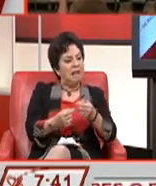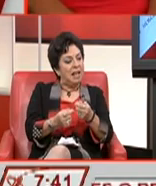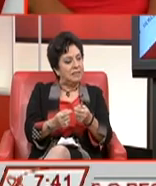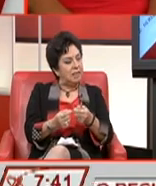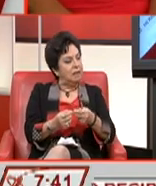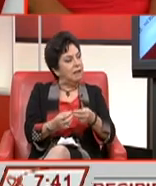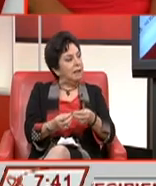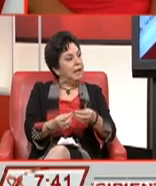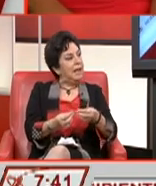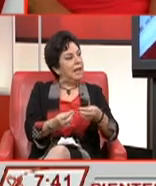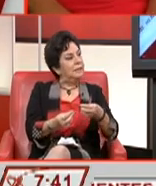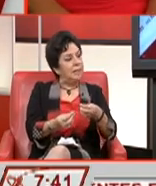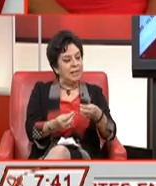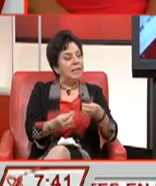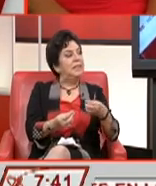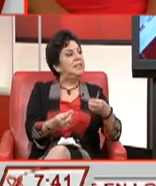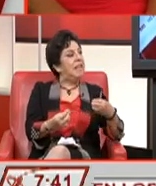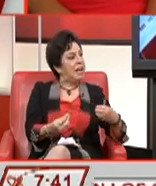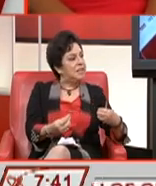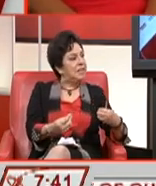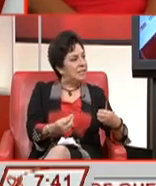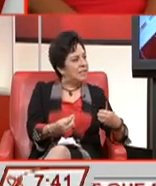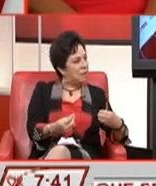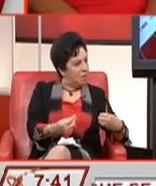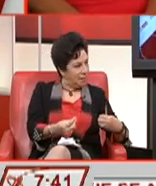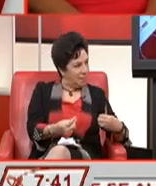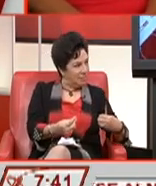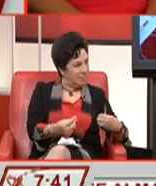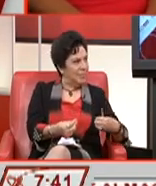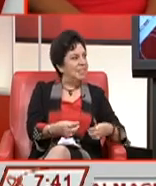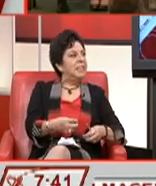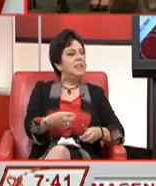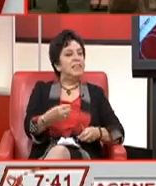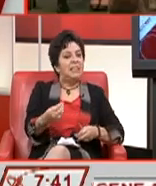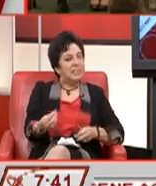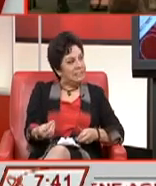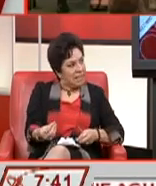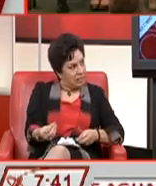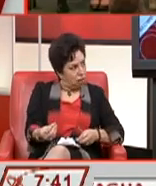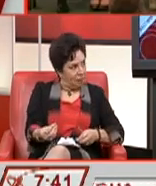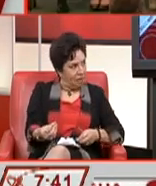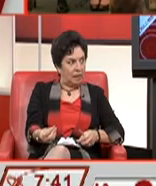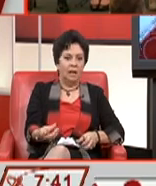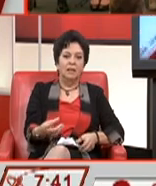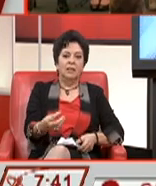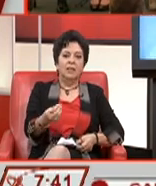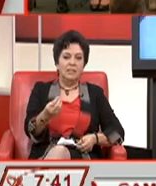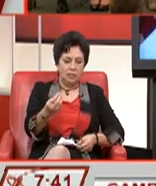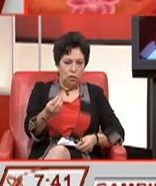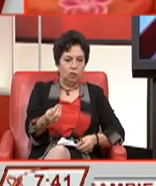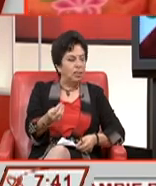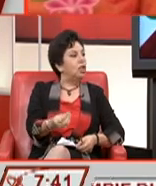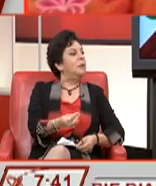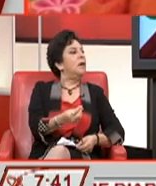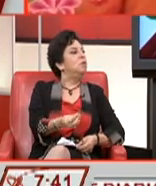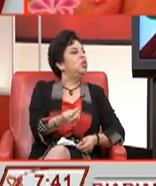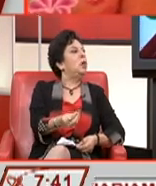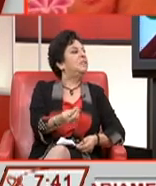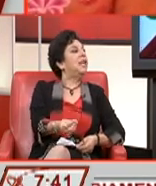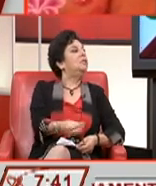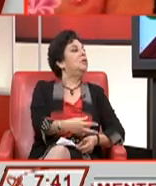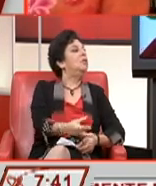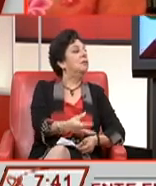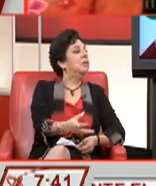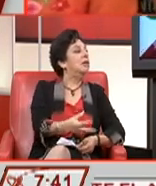de enlace entre quienes hacen las campañas y quienes tienen que operarla. Yo creo que todavía hay